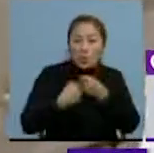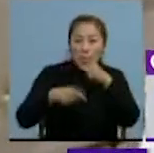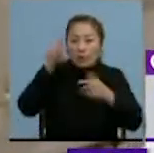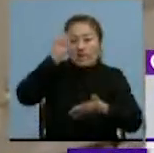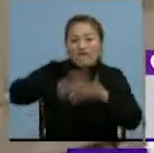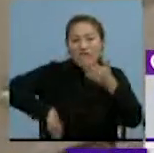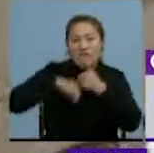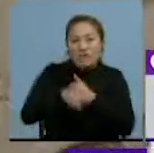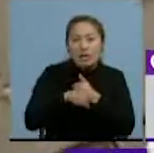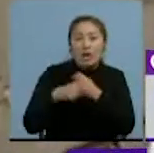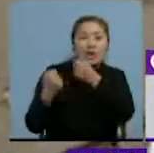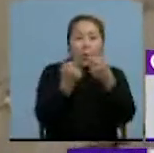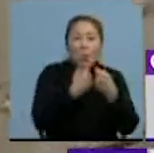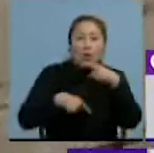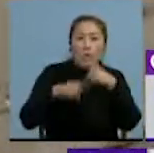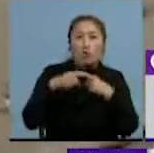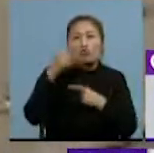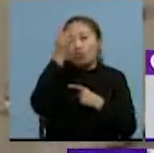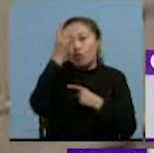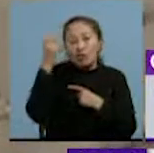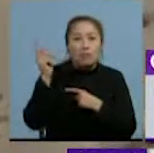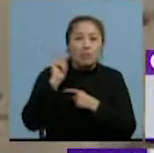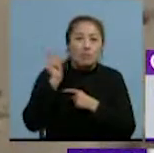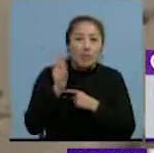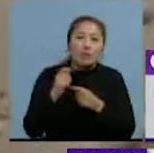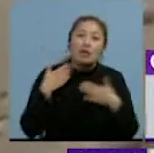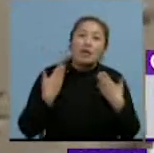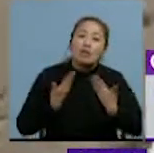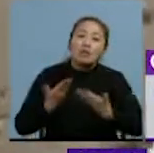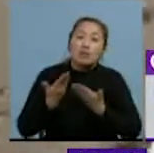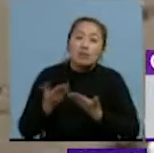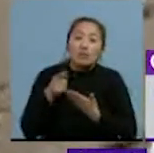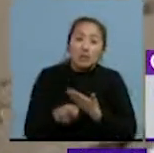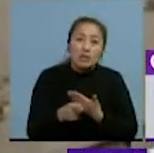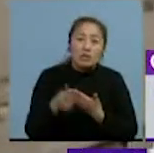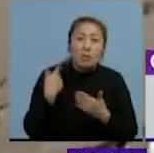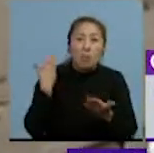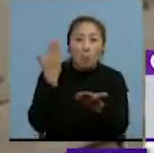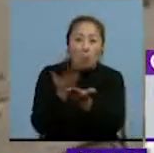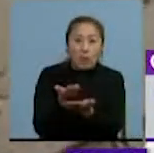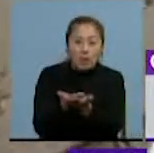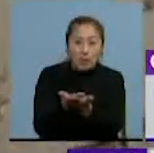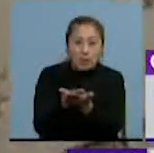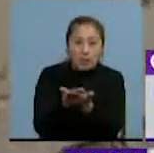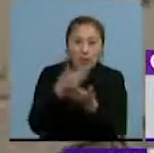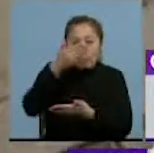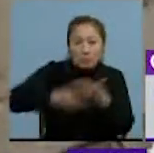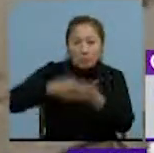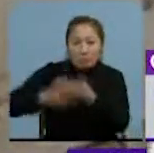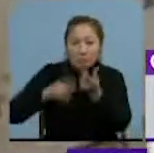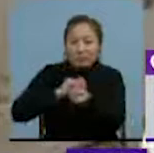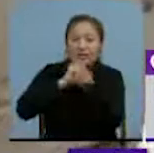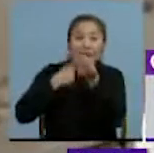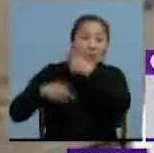general se firma un convenio para 12 meses de prestaciones. Hemos presentado papeles para renovar